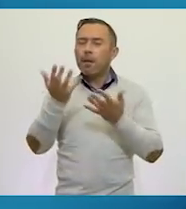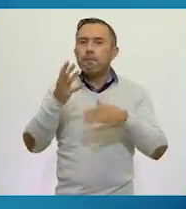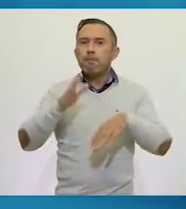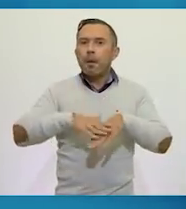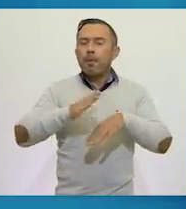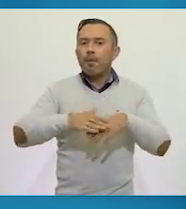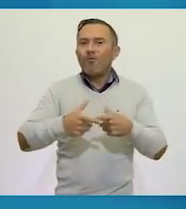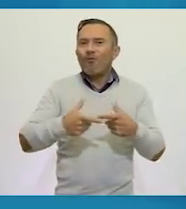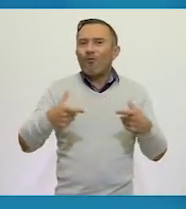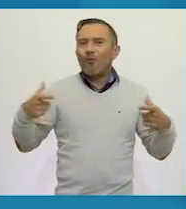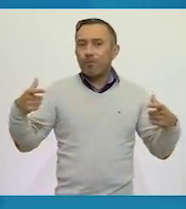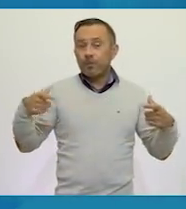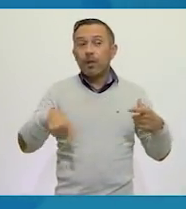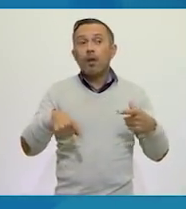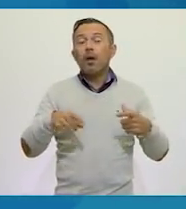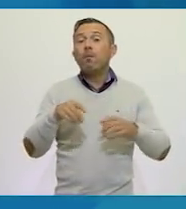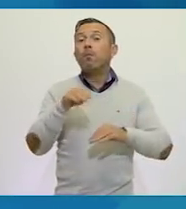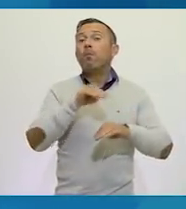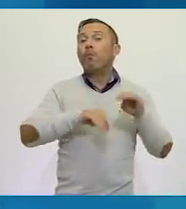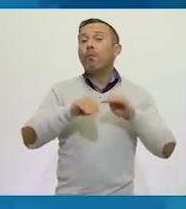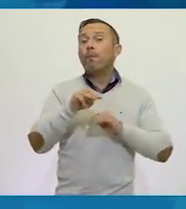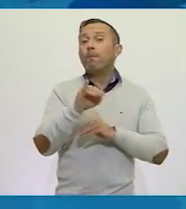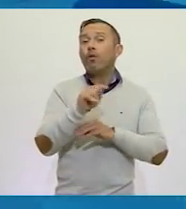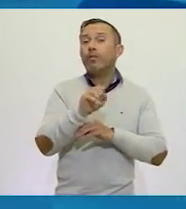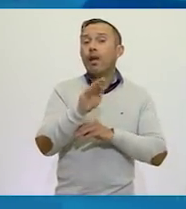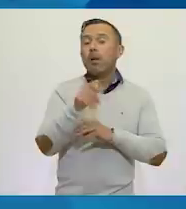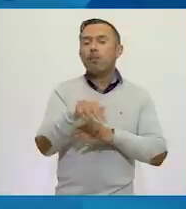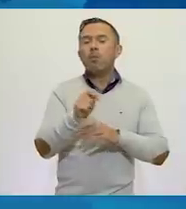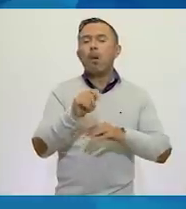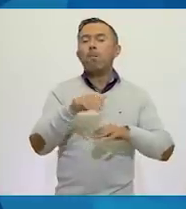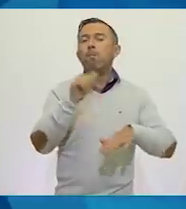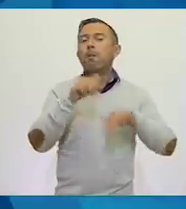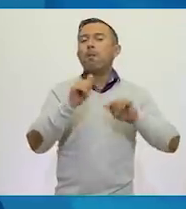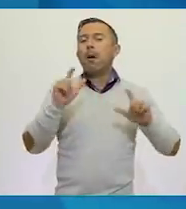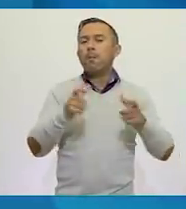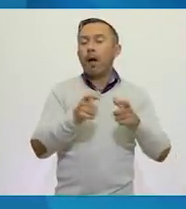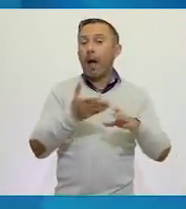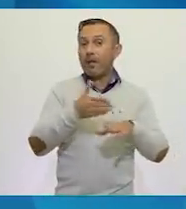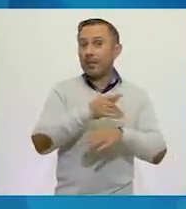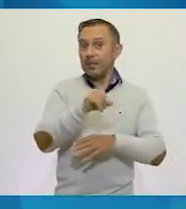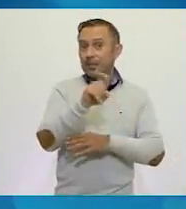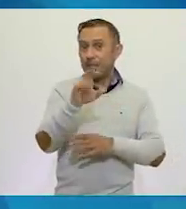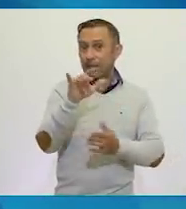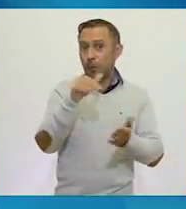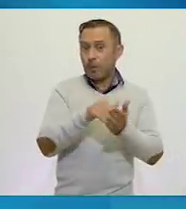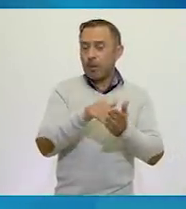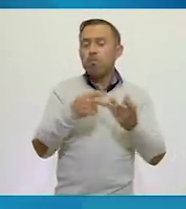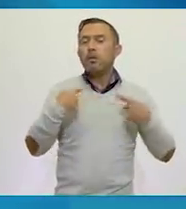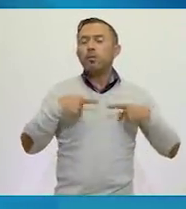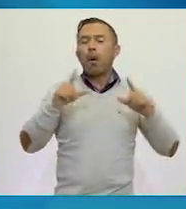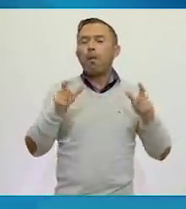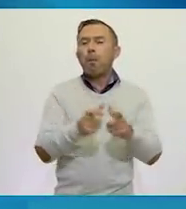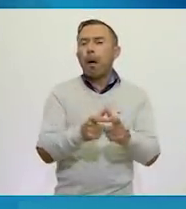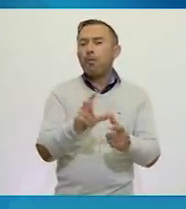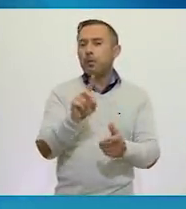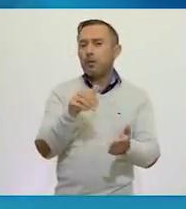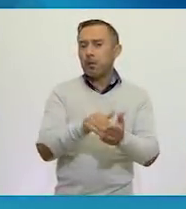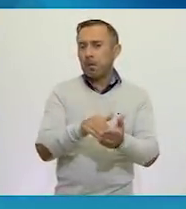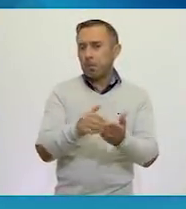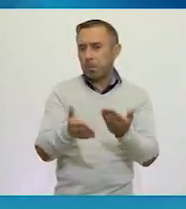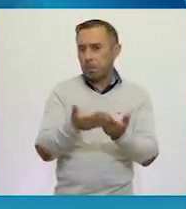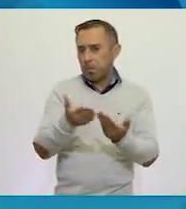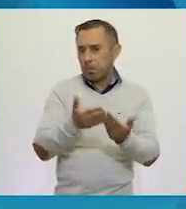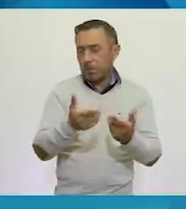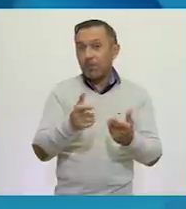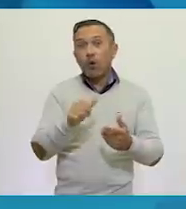Monte Albán fue prácticamente abandonada. La población de Teotihuacán se redujo de 150,000 a solo 30,000 habitantes. Al igual que las ciudades